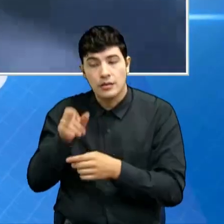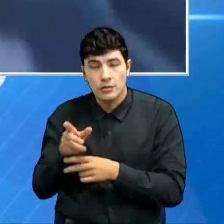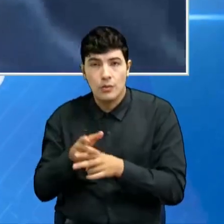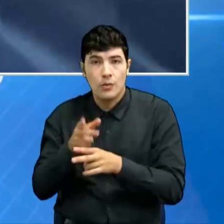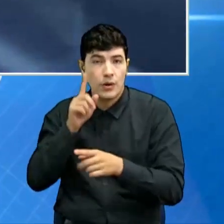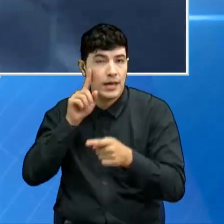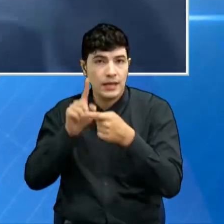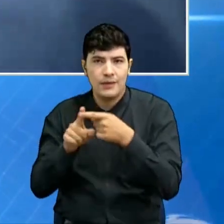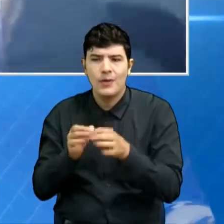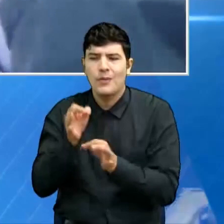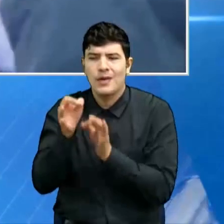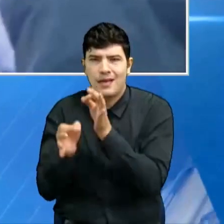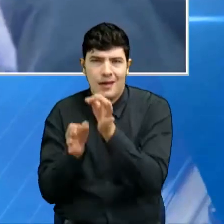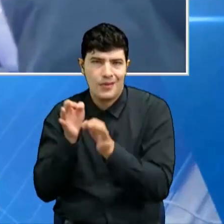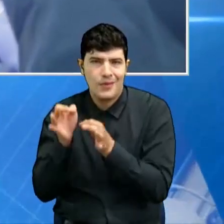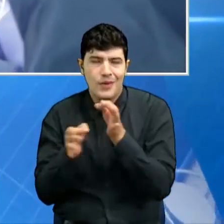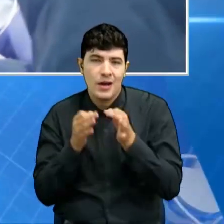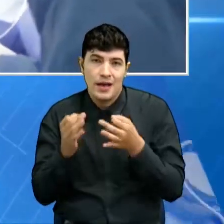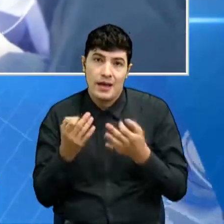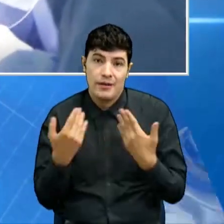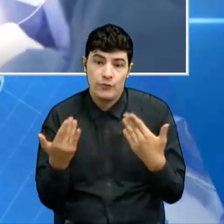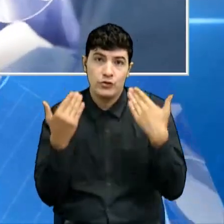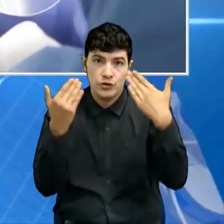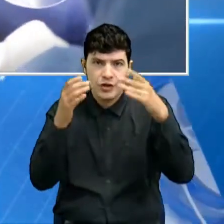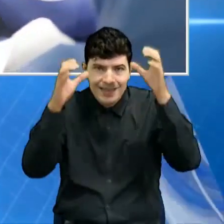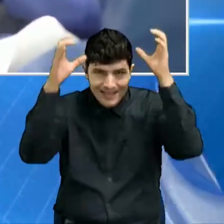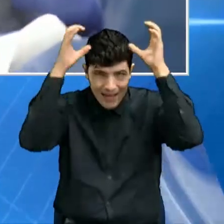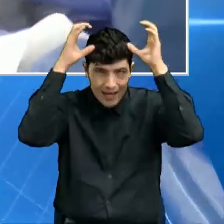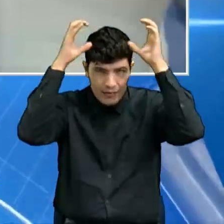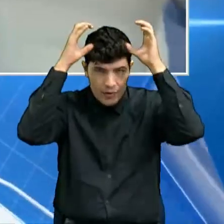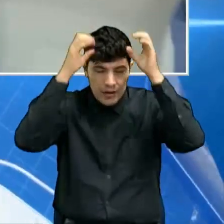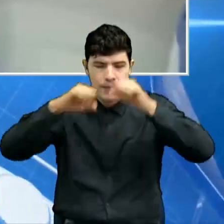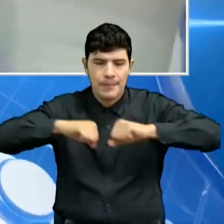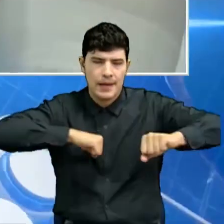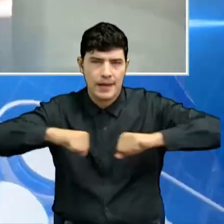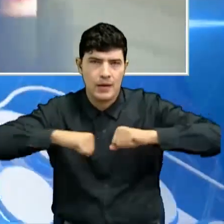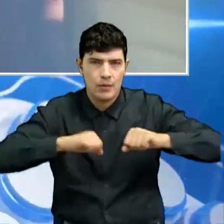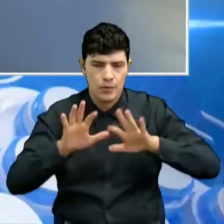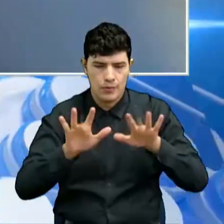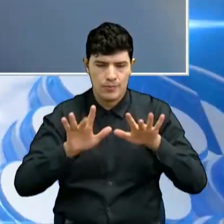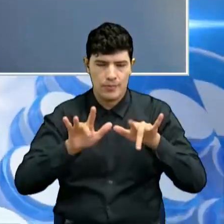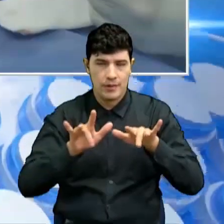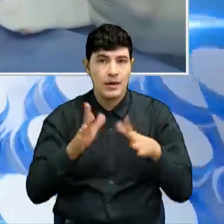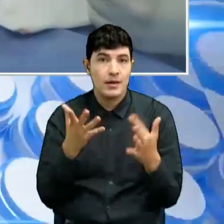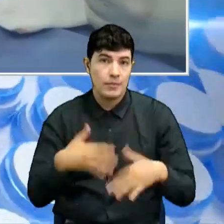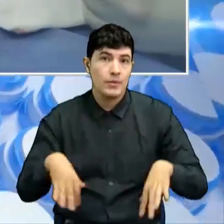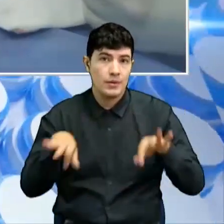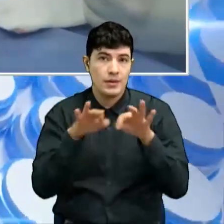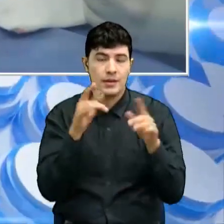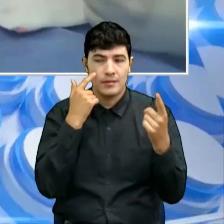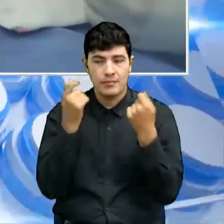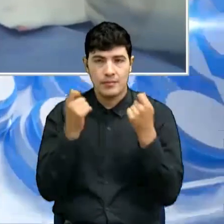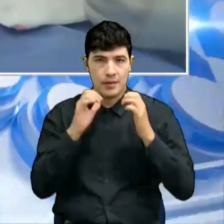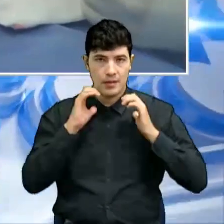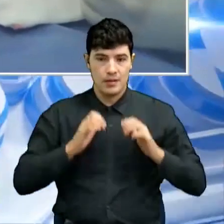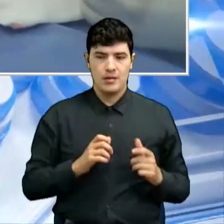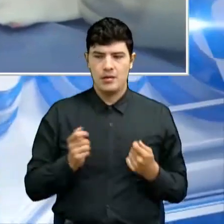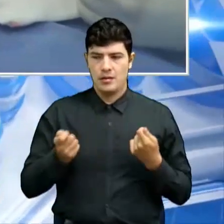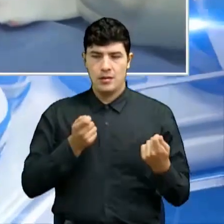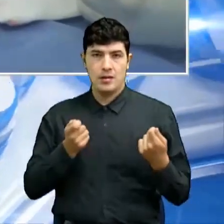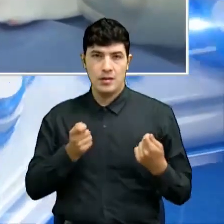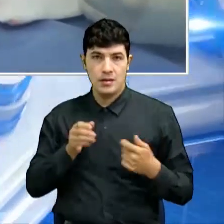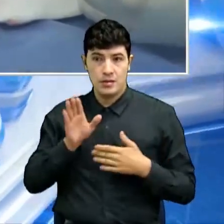no es solamente conservar la vida del paciente, sino que la neurocirugía debe conservar también la función neurológica, que un